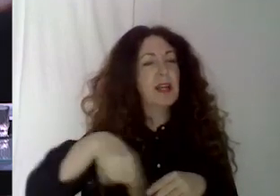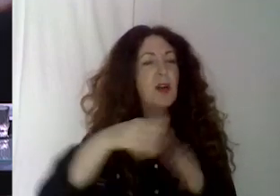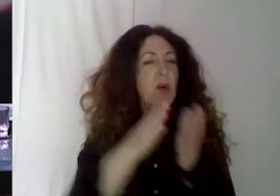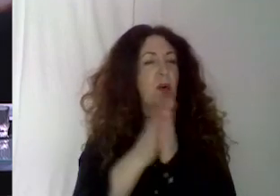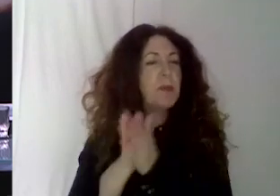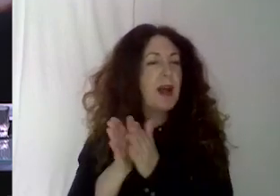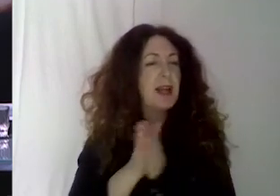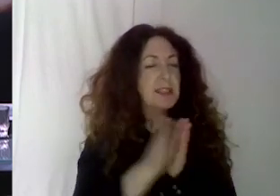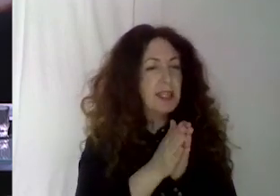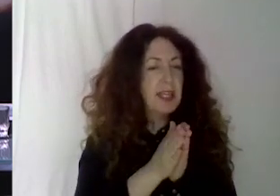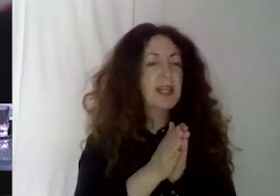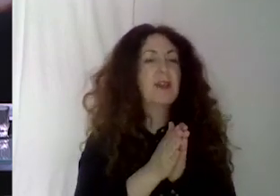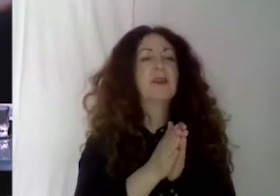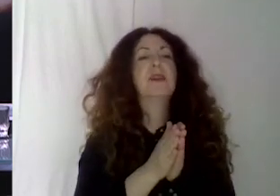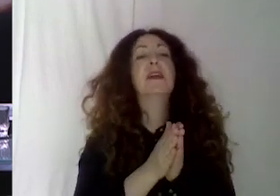que está...